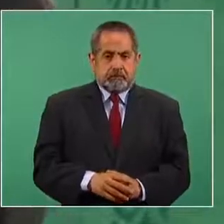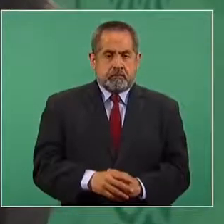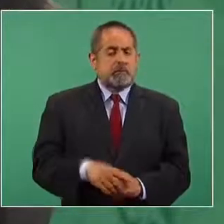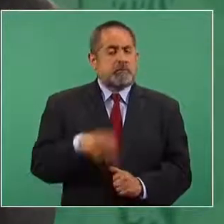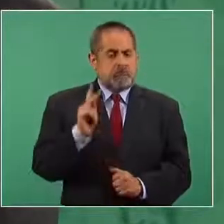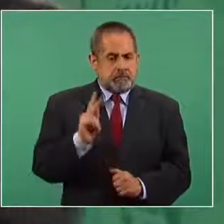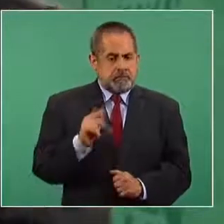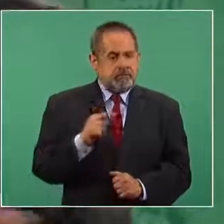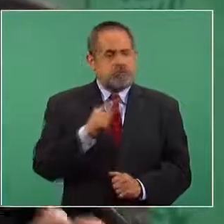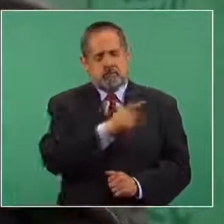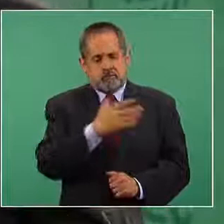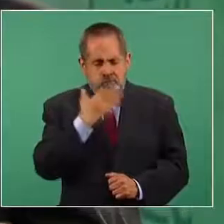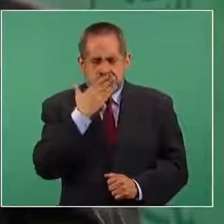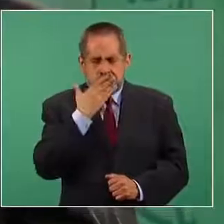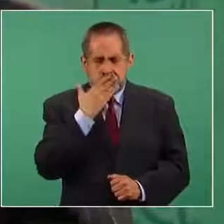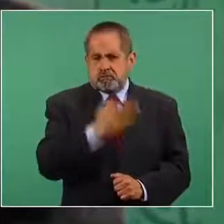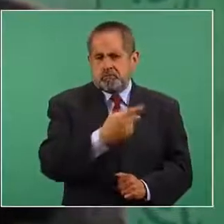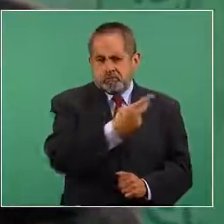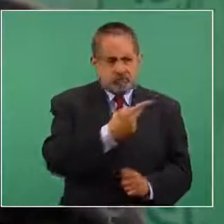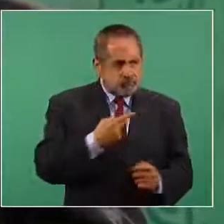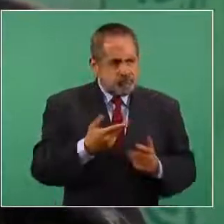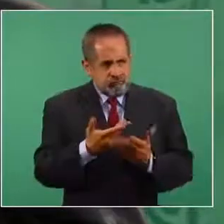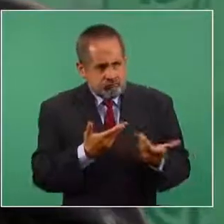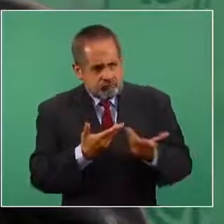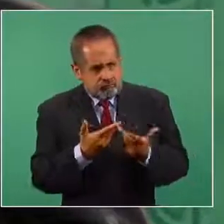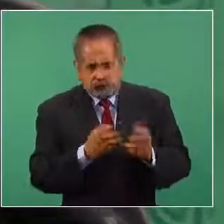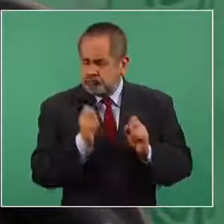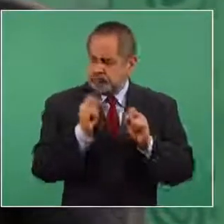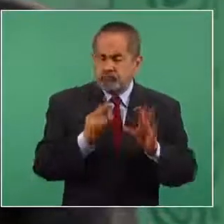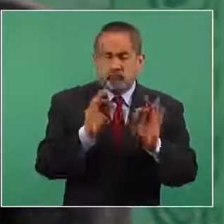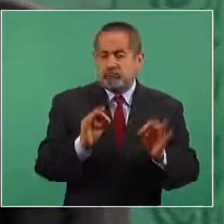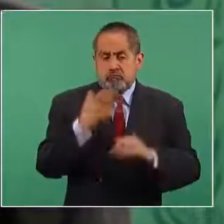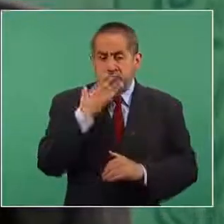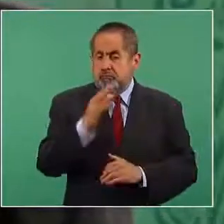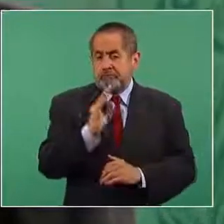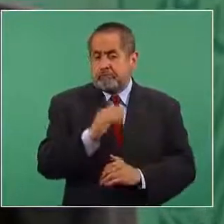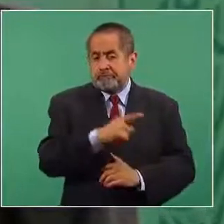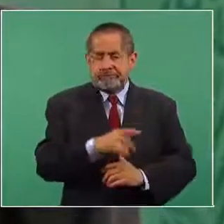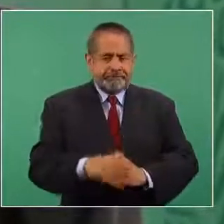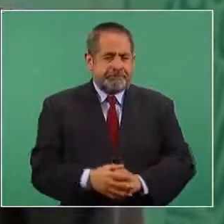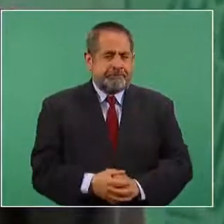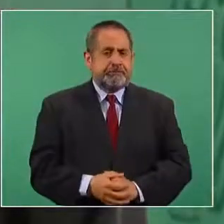Pero hubo muy buena disposición,